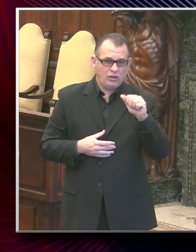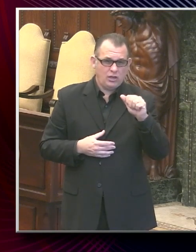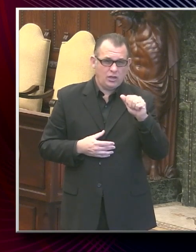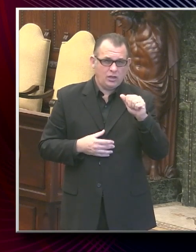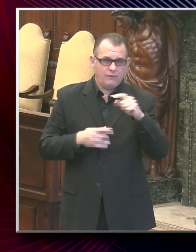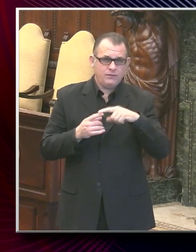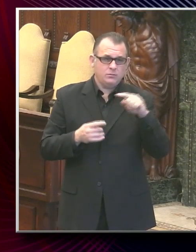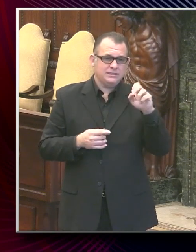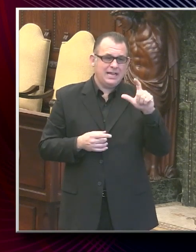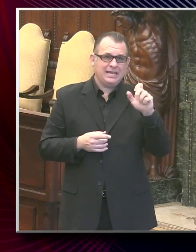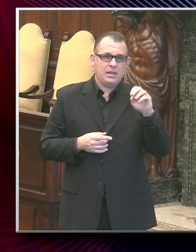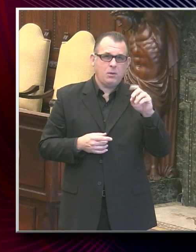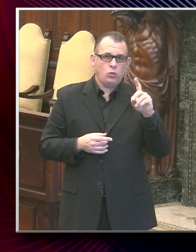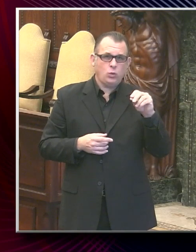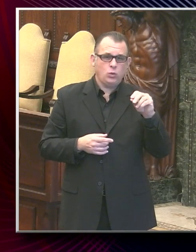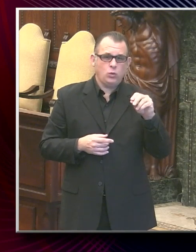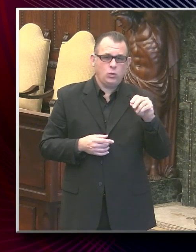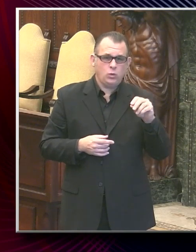Okay. Hi, Armando.